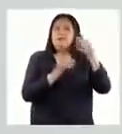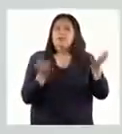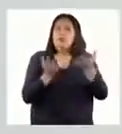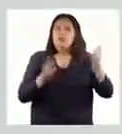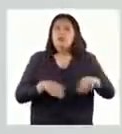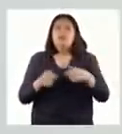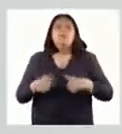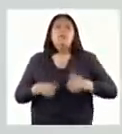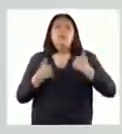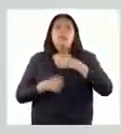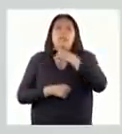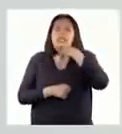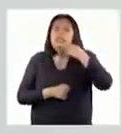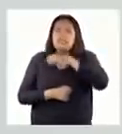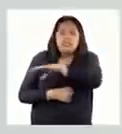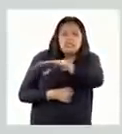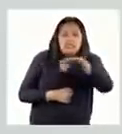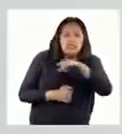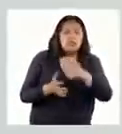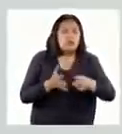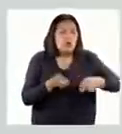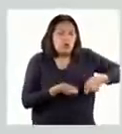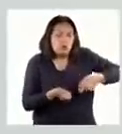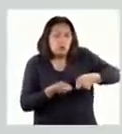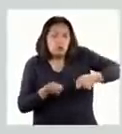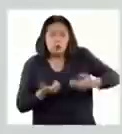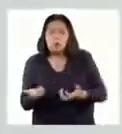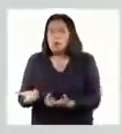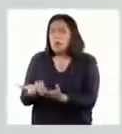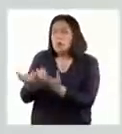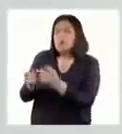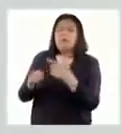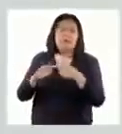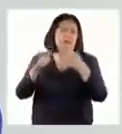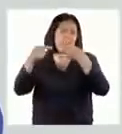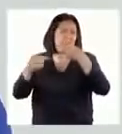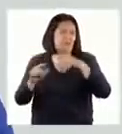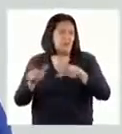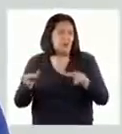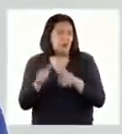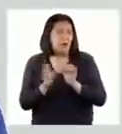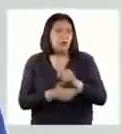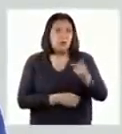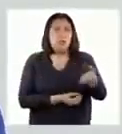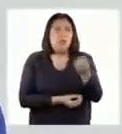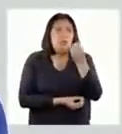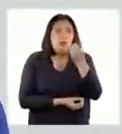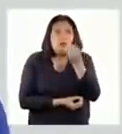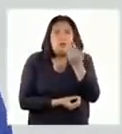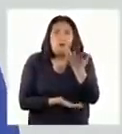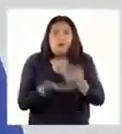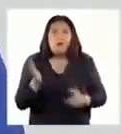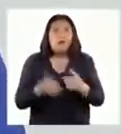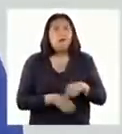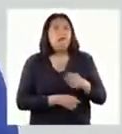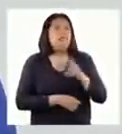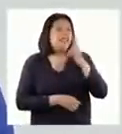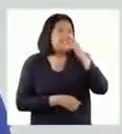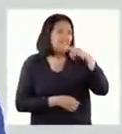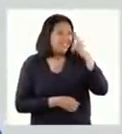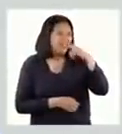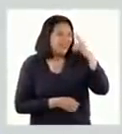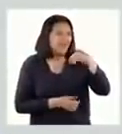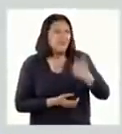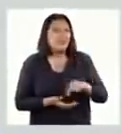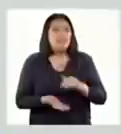desiertos, campos de cultivo, pastizales, etc. Se alimenta mayormente de ratones